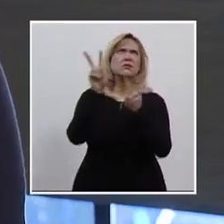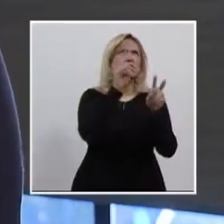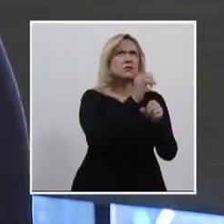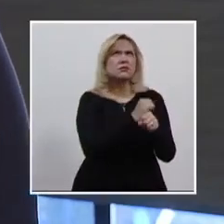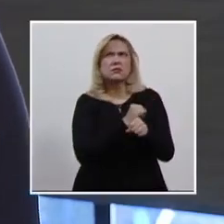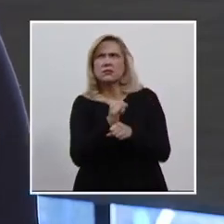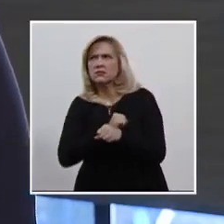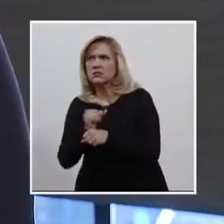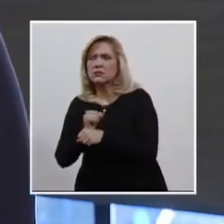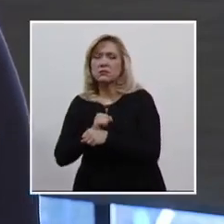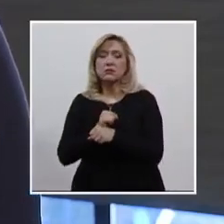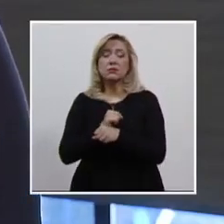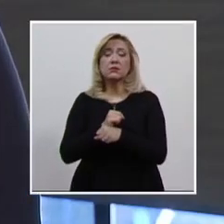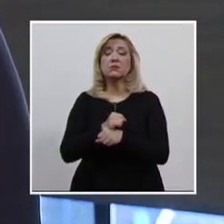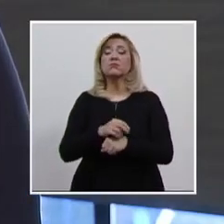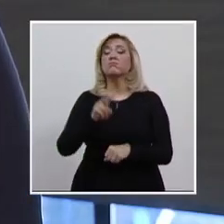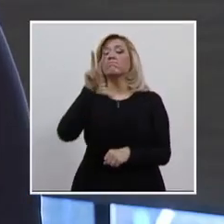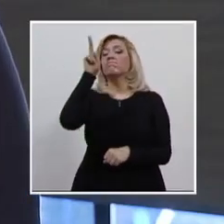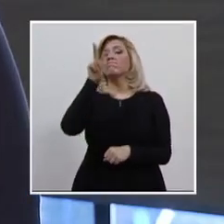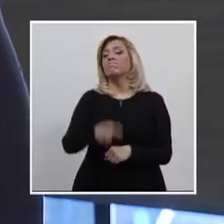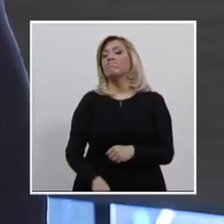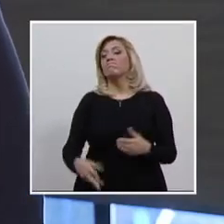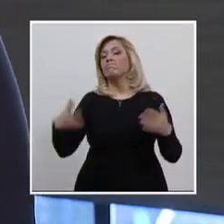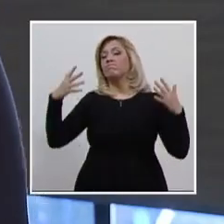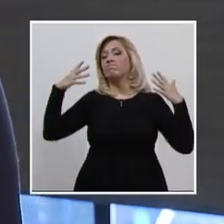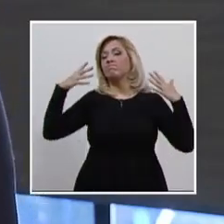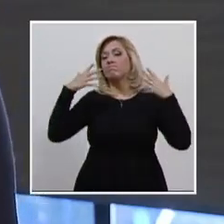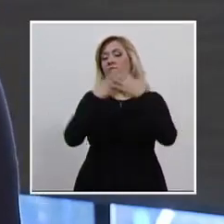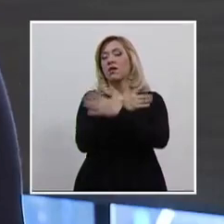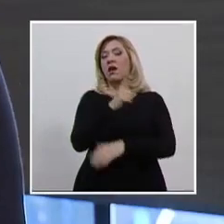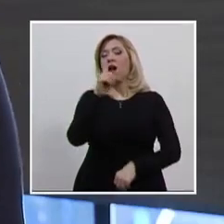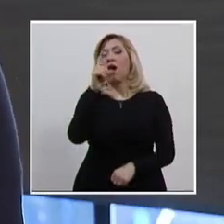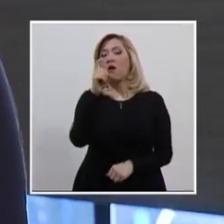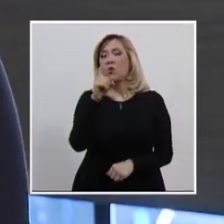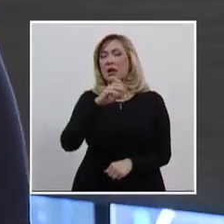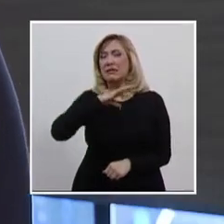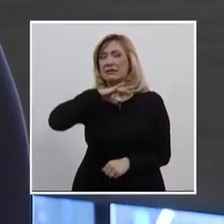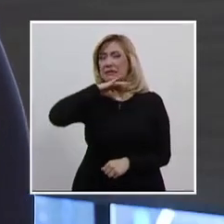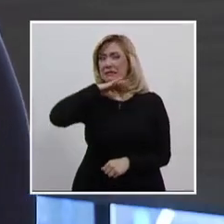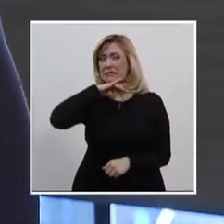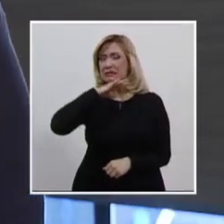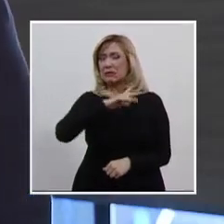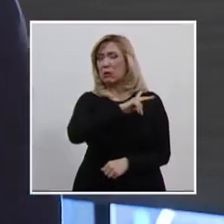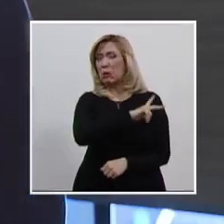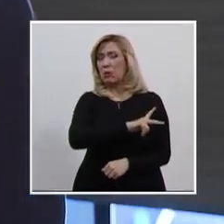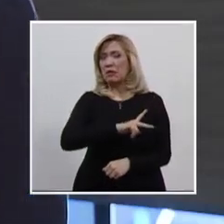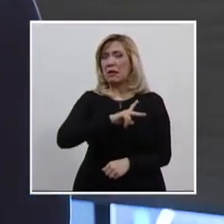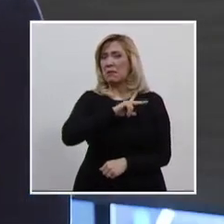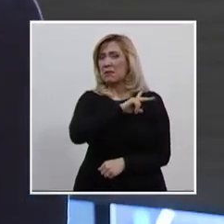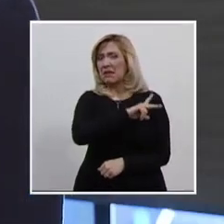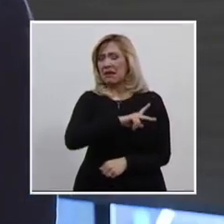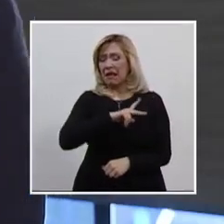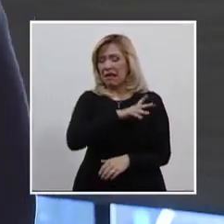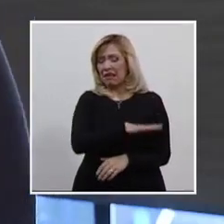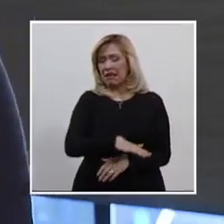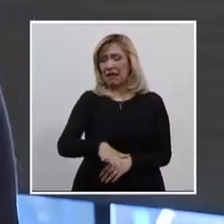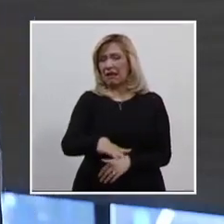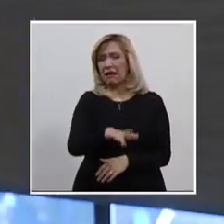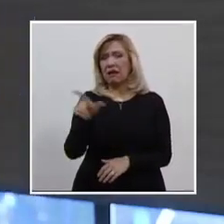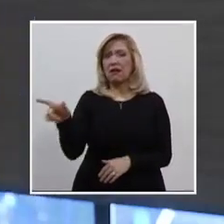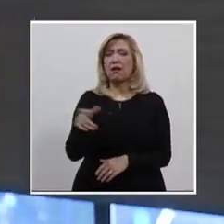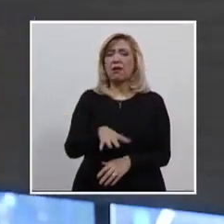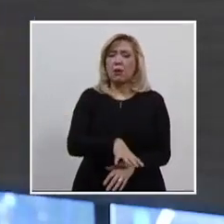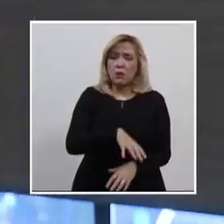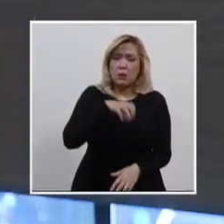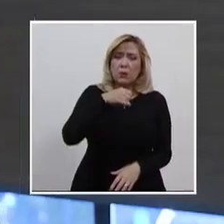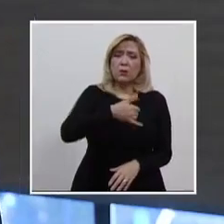ocasión y pues el agua pues, que estaba bebiendo este mamífero, pues